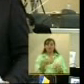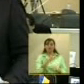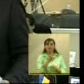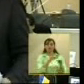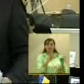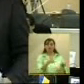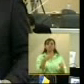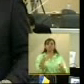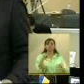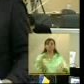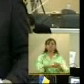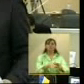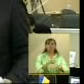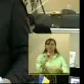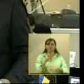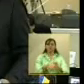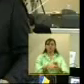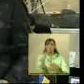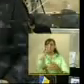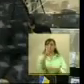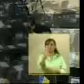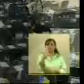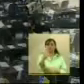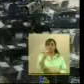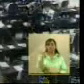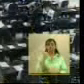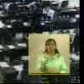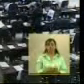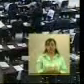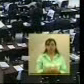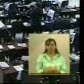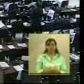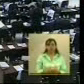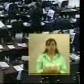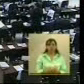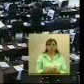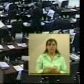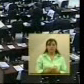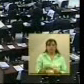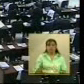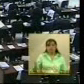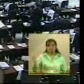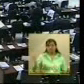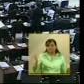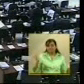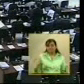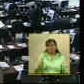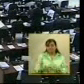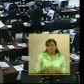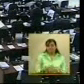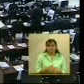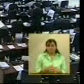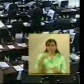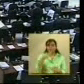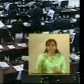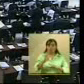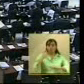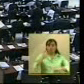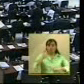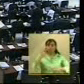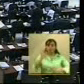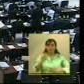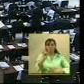a prisión y respetando además sus derechos. En lugar de cumplir con su promesa, se enfrenta al ejército con la Fuerza